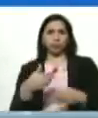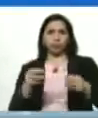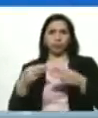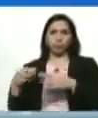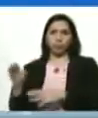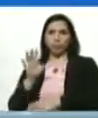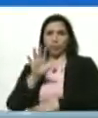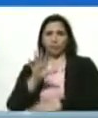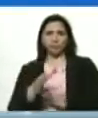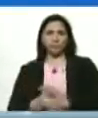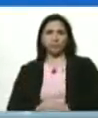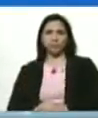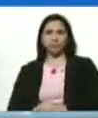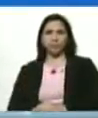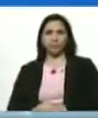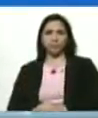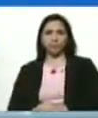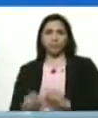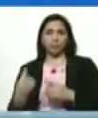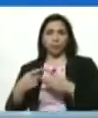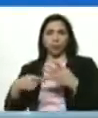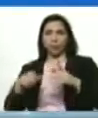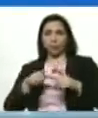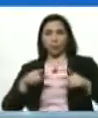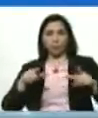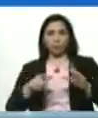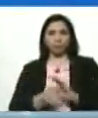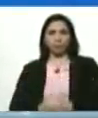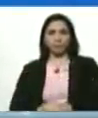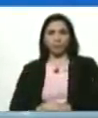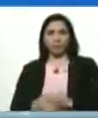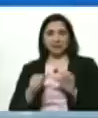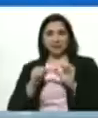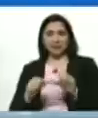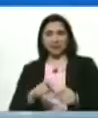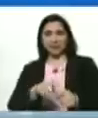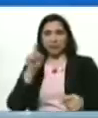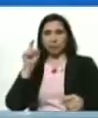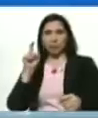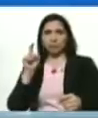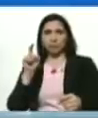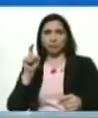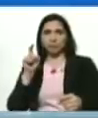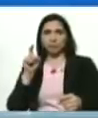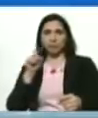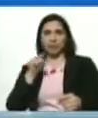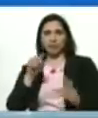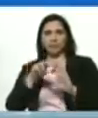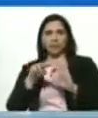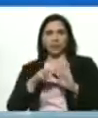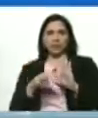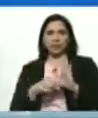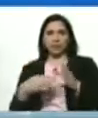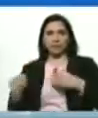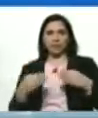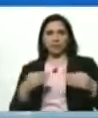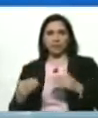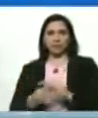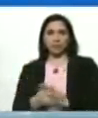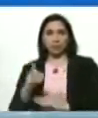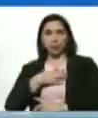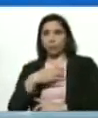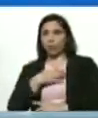del país entre otros sectores quedan exceptuados de estas medidas de flexibilización